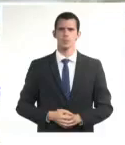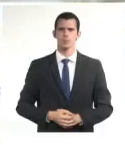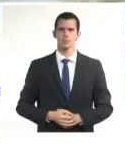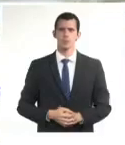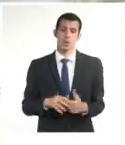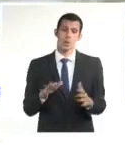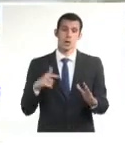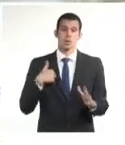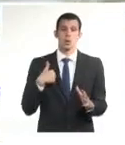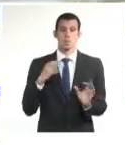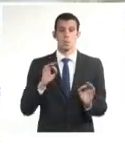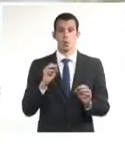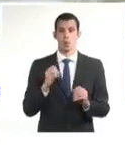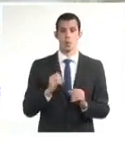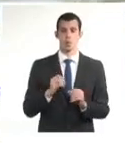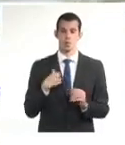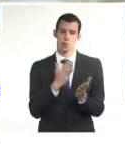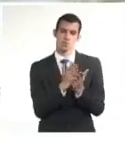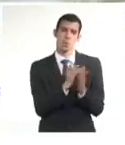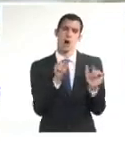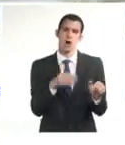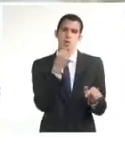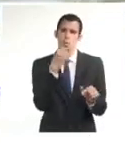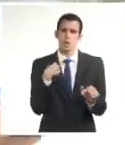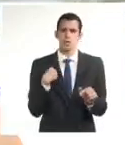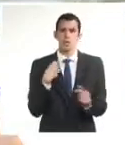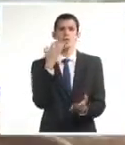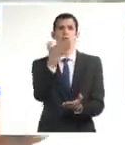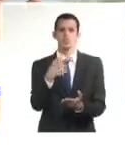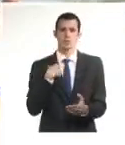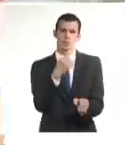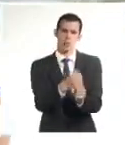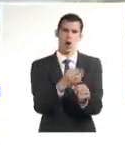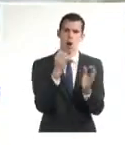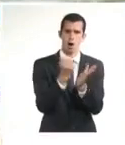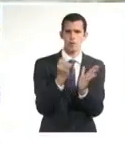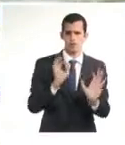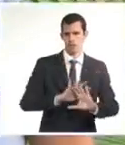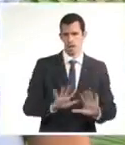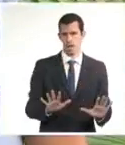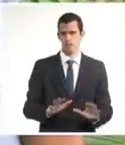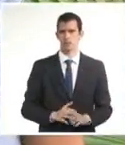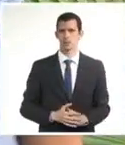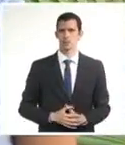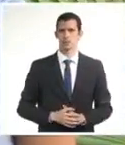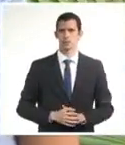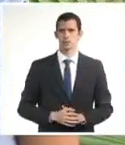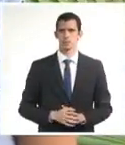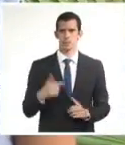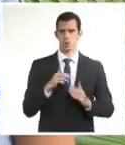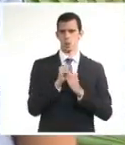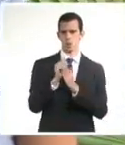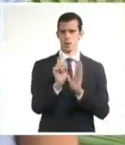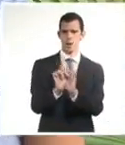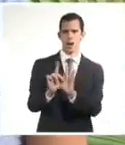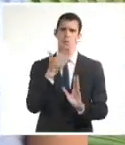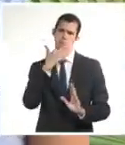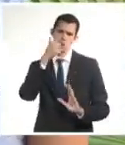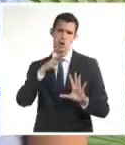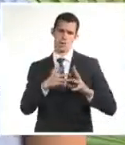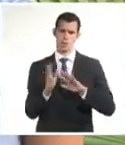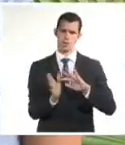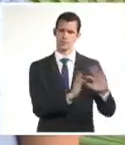estoy estudiando, o sea, ejercer lo que estoy estudiando y ser guía de los mejores, viajar por todo el país,